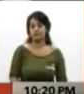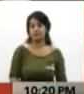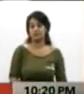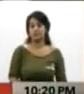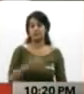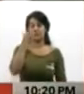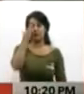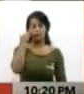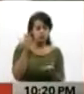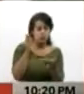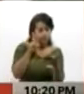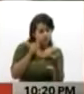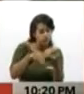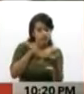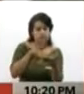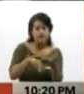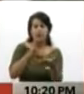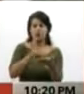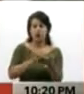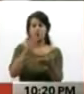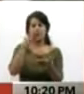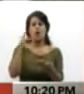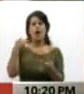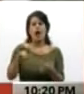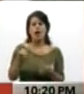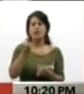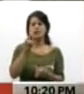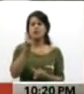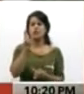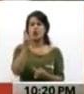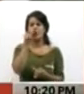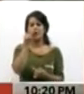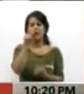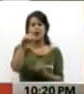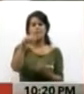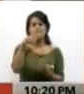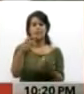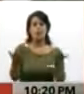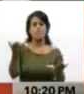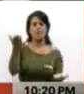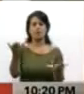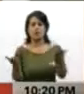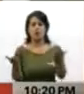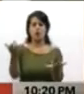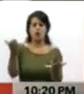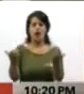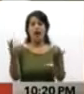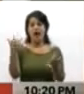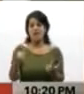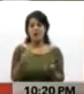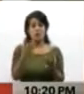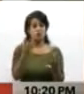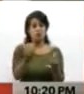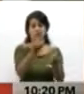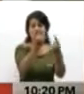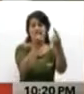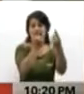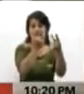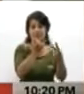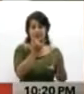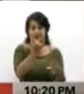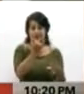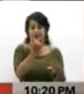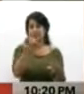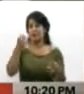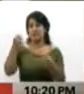una cosa que debe llamarse igualito péndulo, ¿verdad? ¿Será? Péndulo. Y están todas las peladas que se ha echado